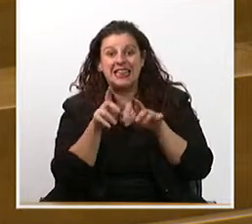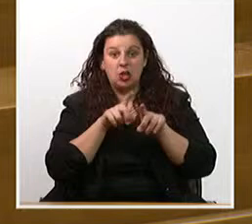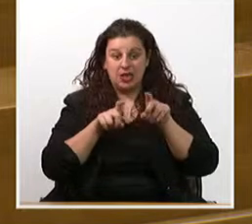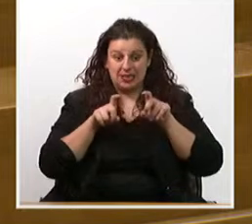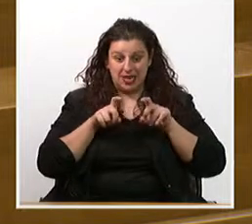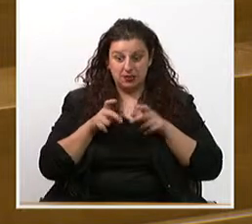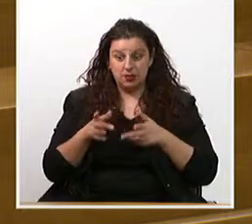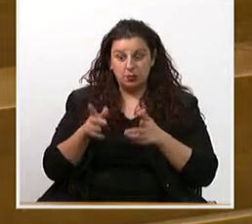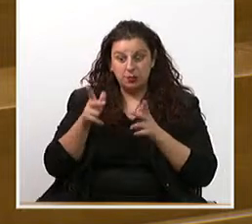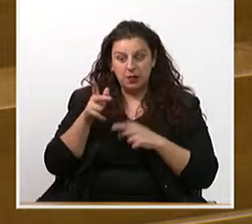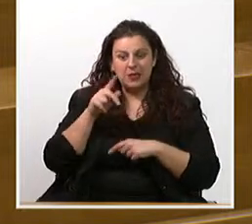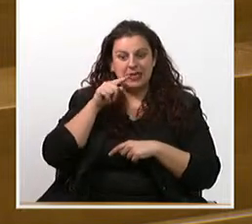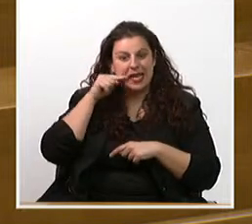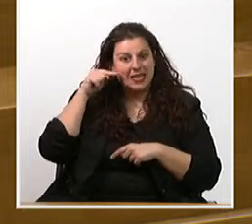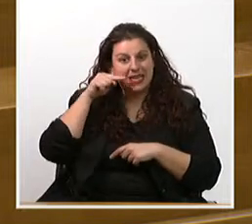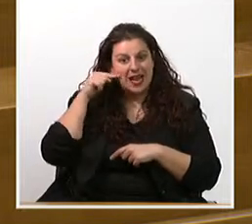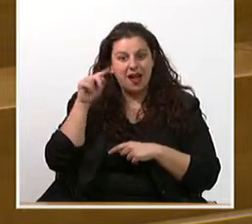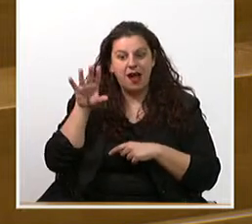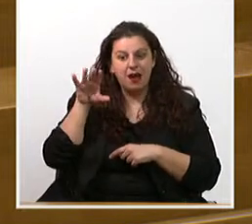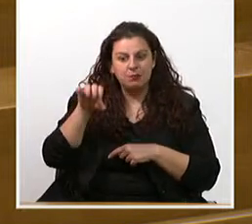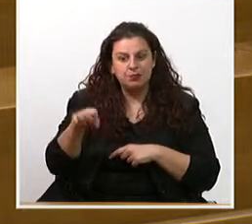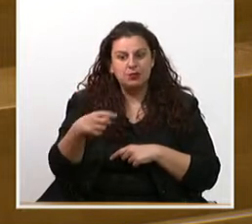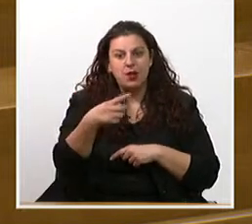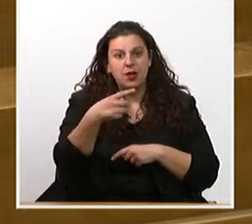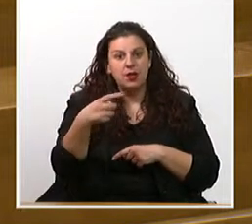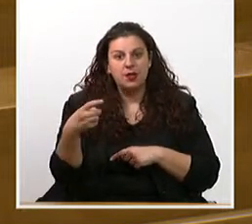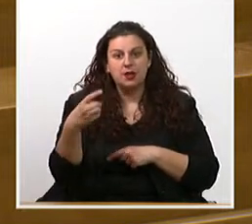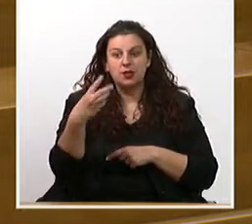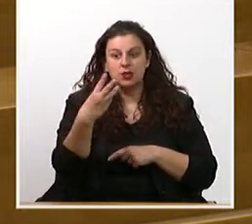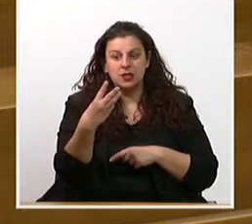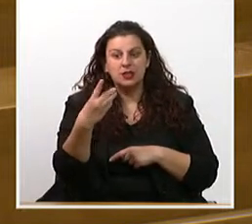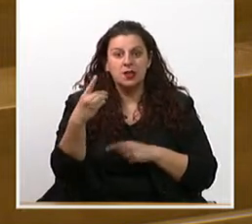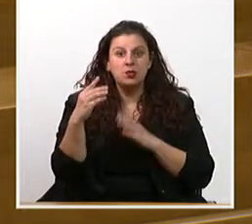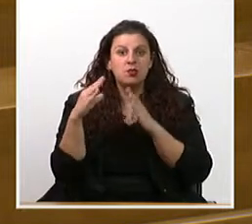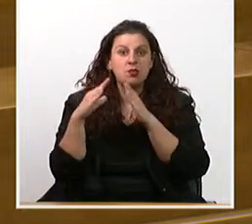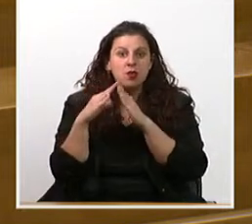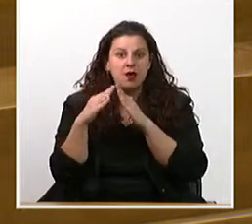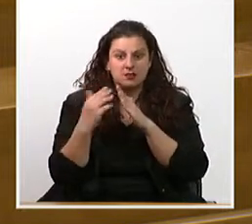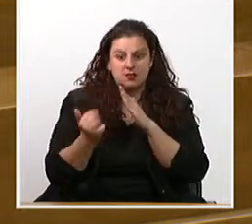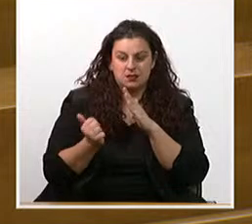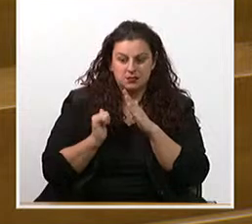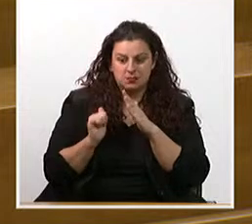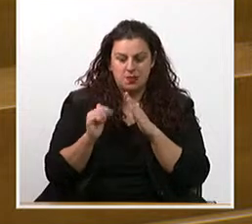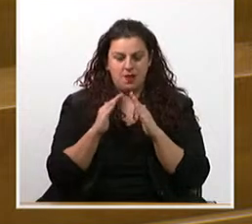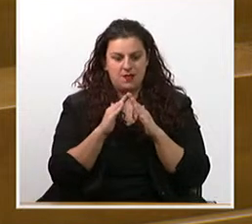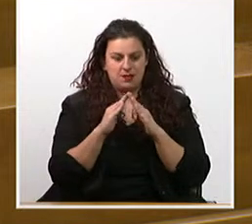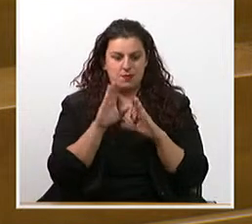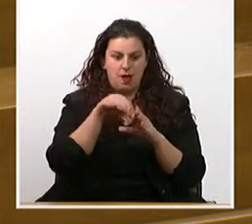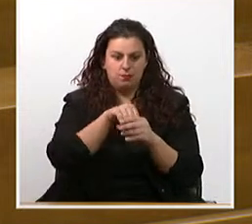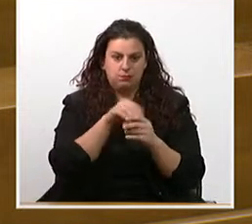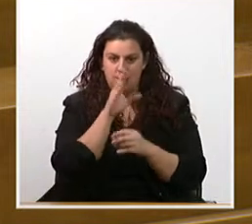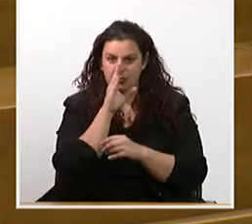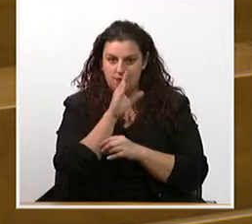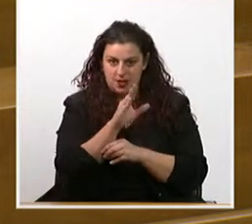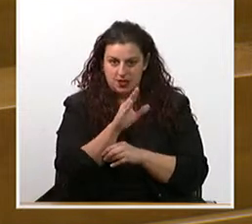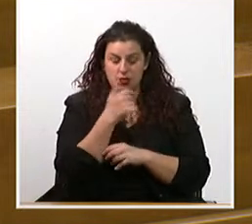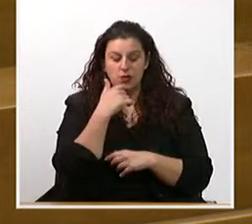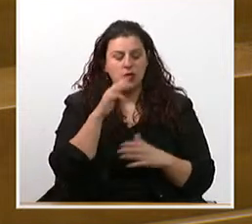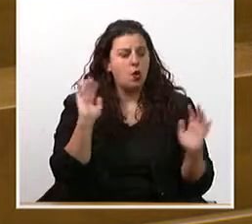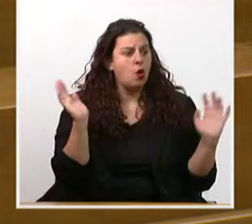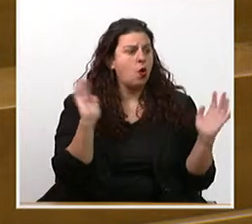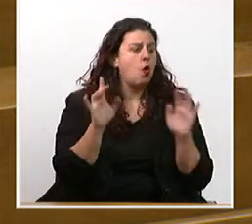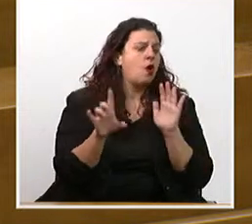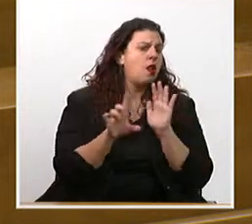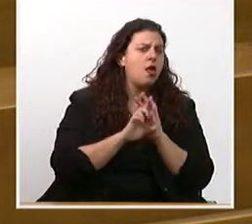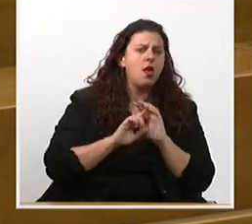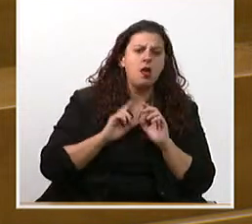comprar vivendes para poderles utilizar a de manera inmediata el seor nos parece una barbaridad vulnera